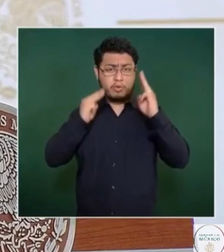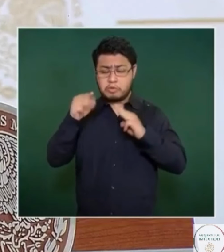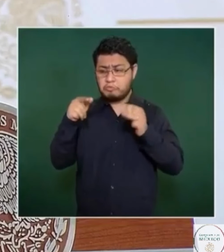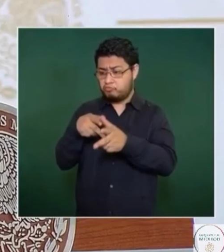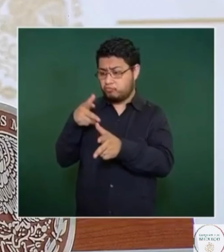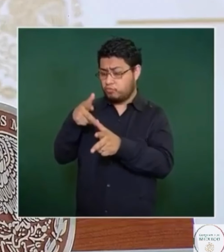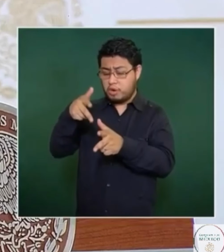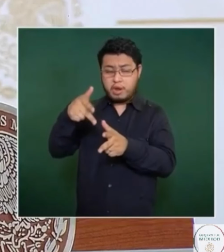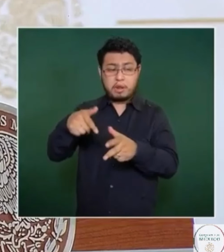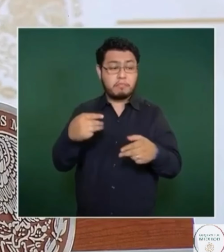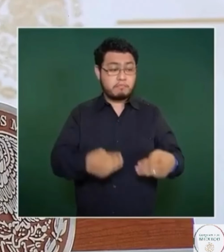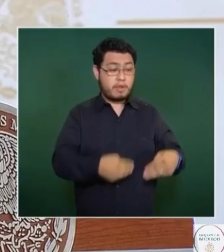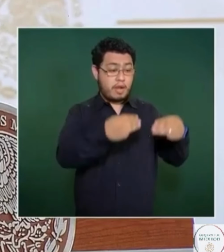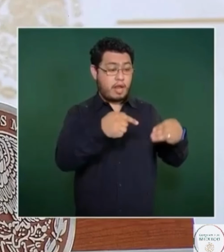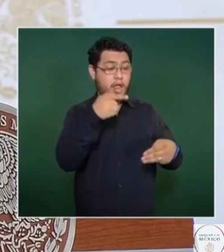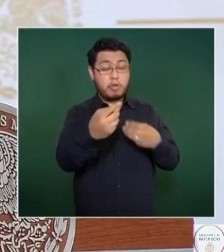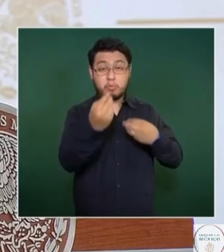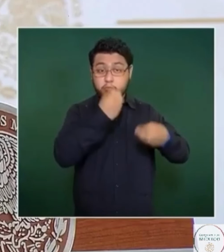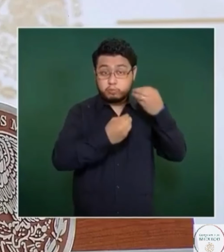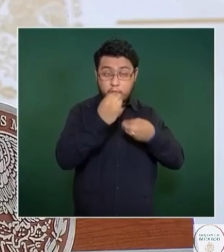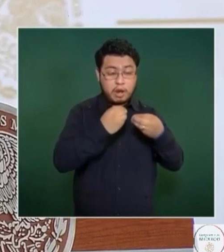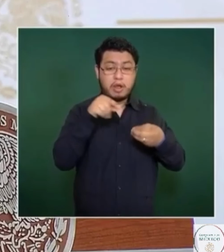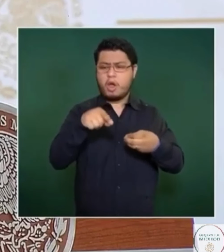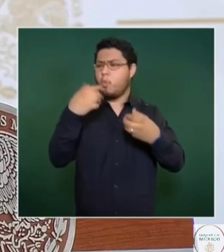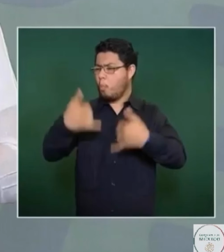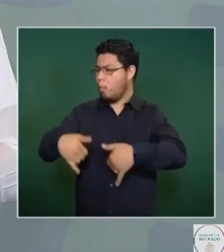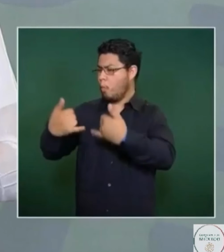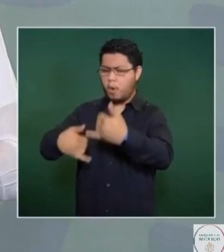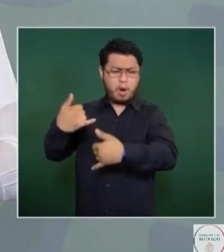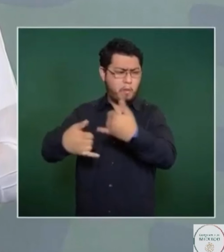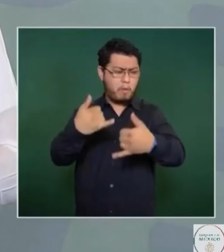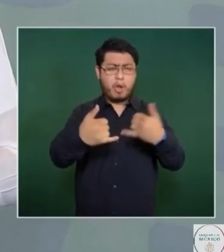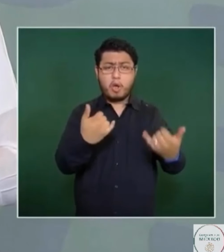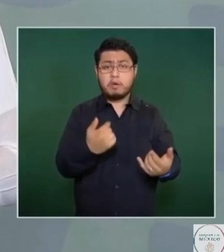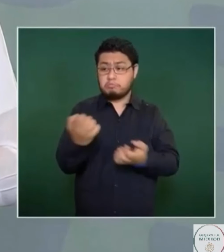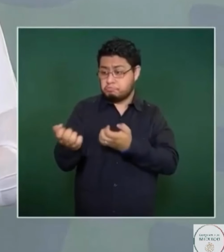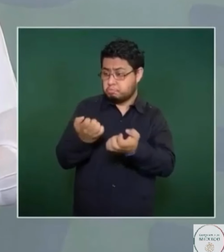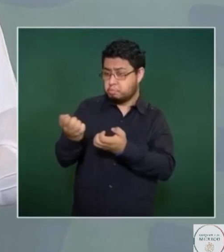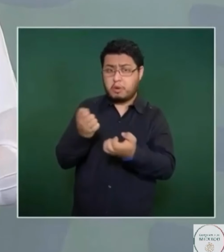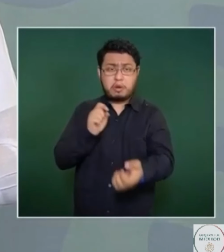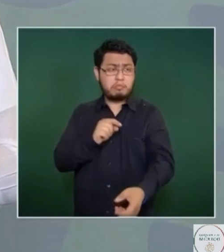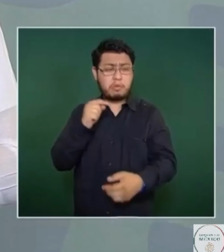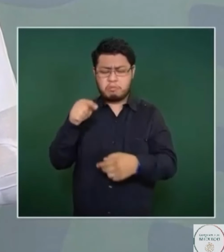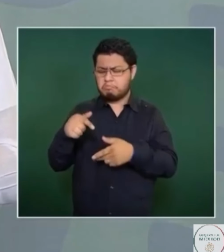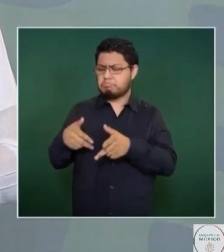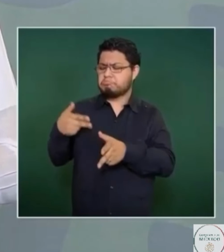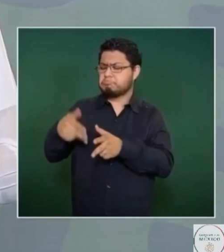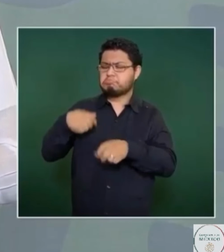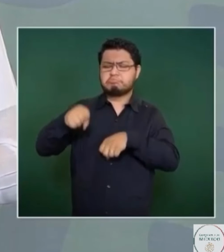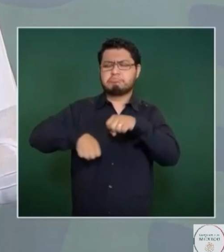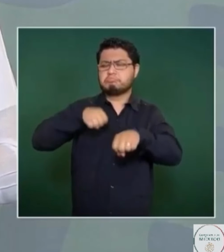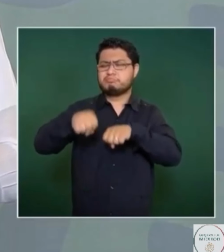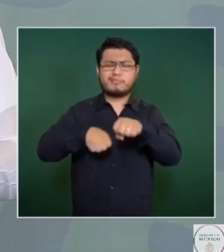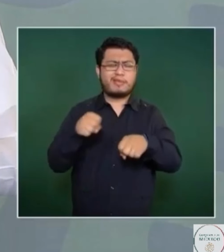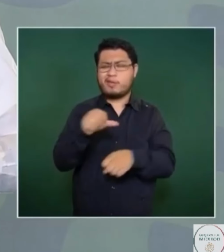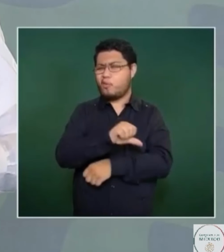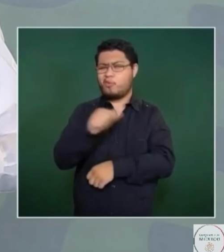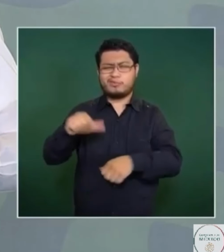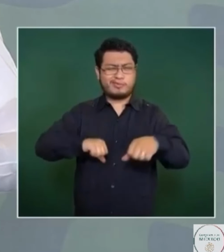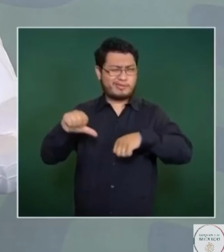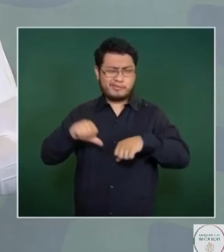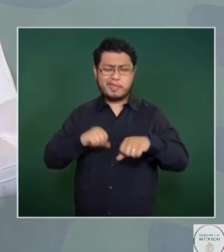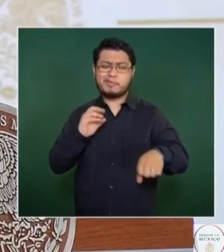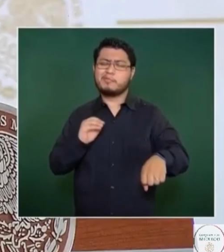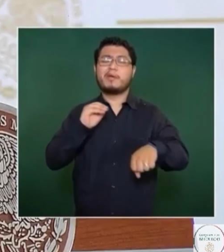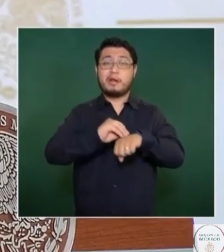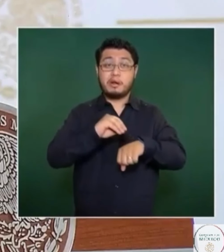mercado gastronómico, va a tener juegos, va a tener plaza pública, gimnasios al aire libre, ciclovía, skate park, entre muchas otras cosas. Un